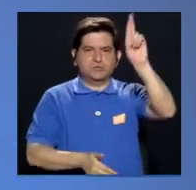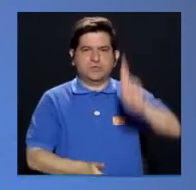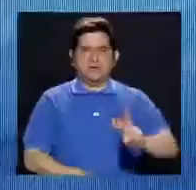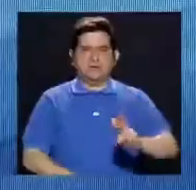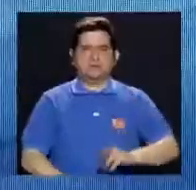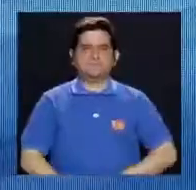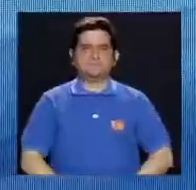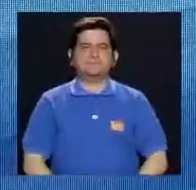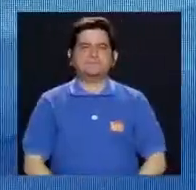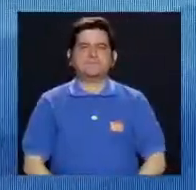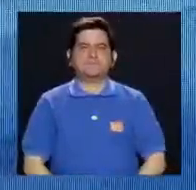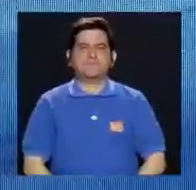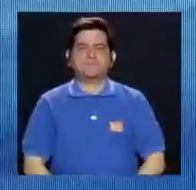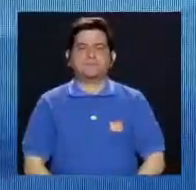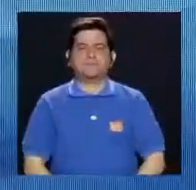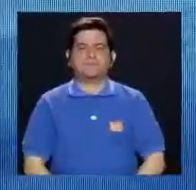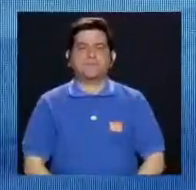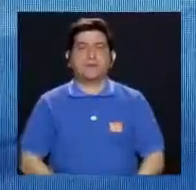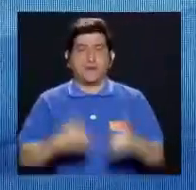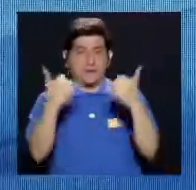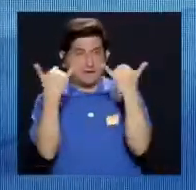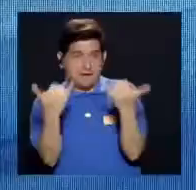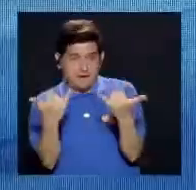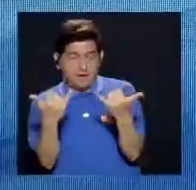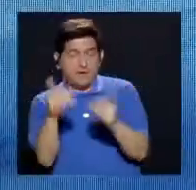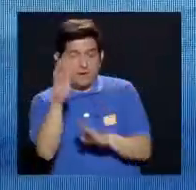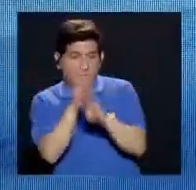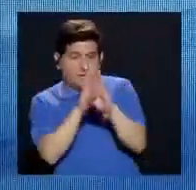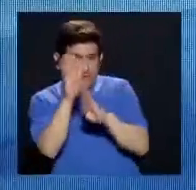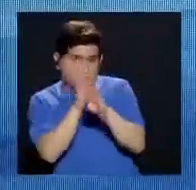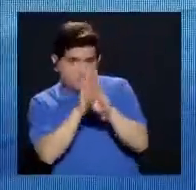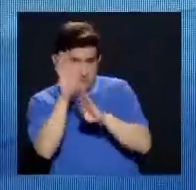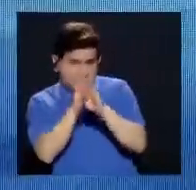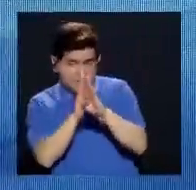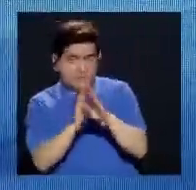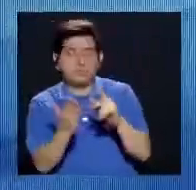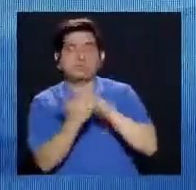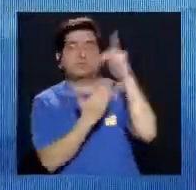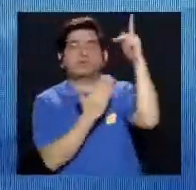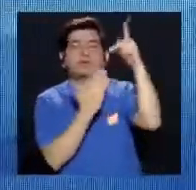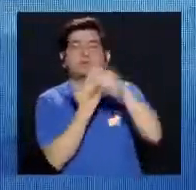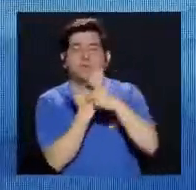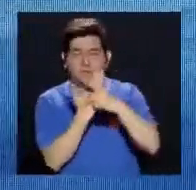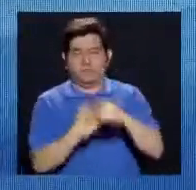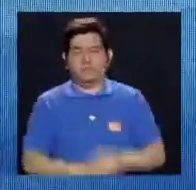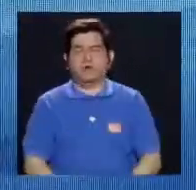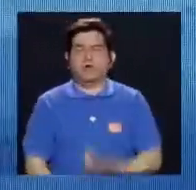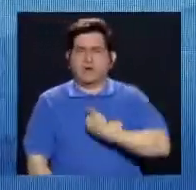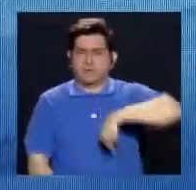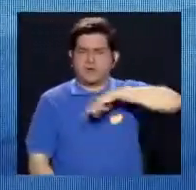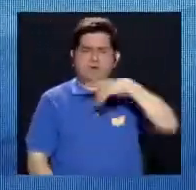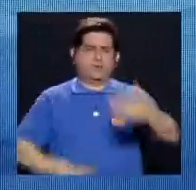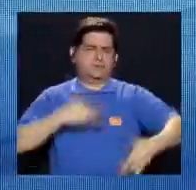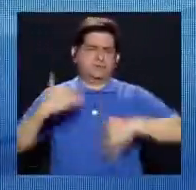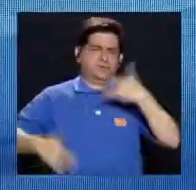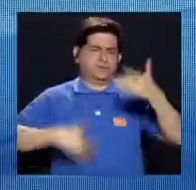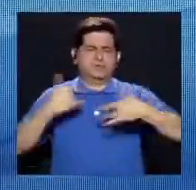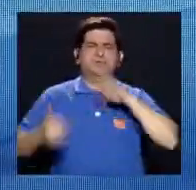Rica. Y aquí hemos desarrollado un programa del cual nos